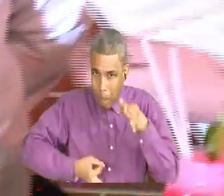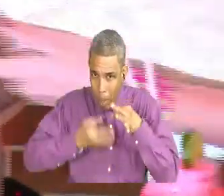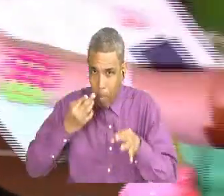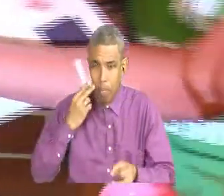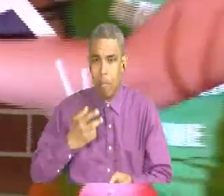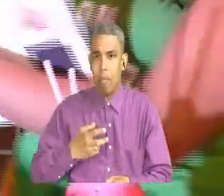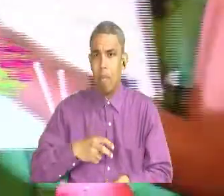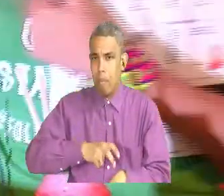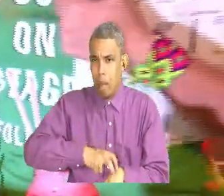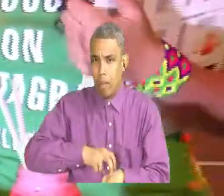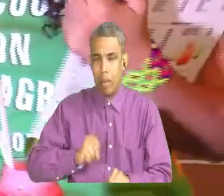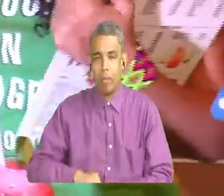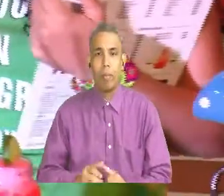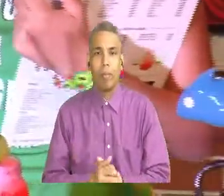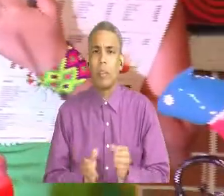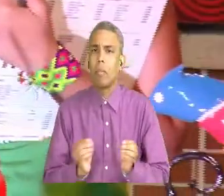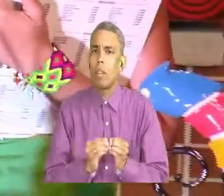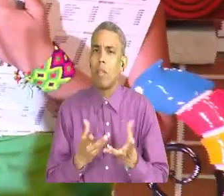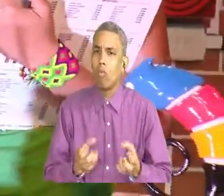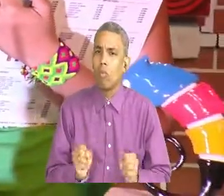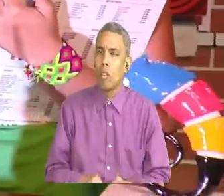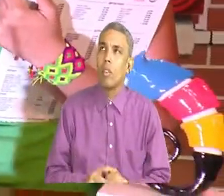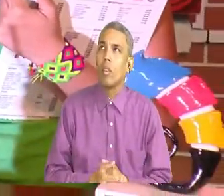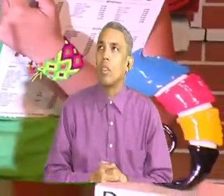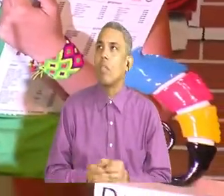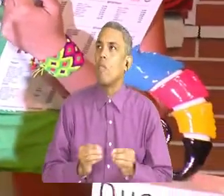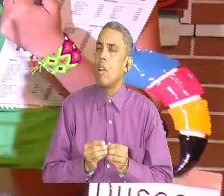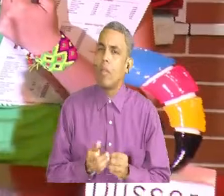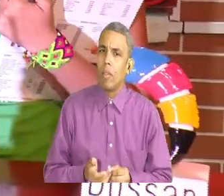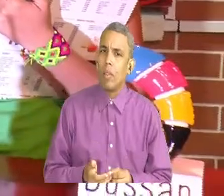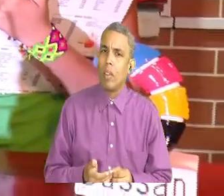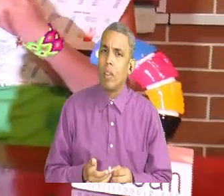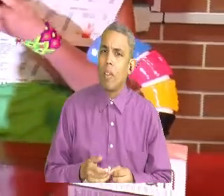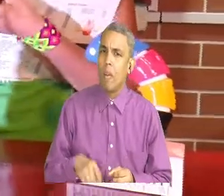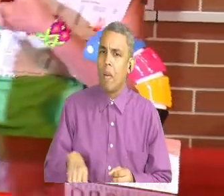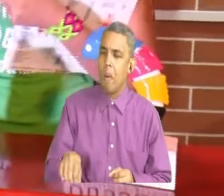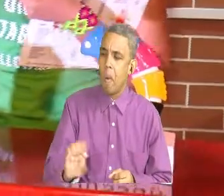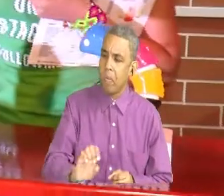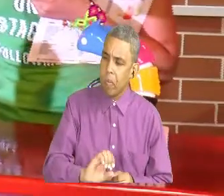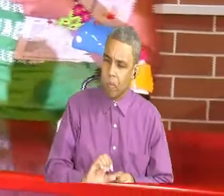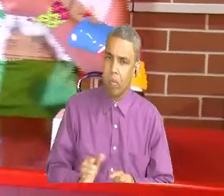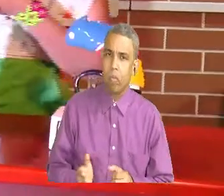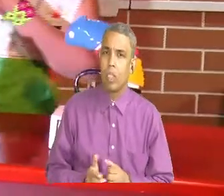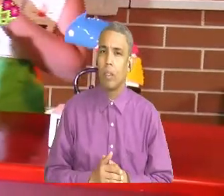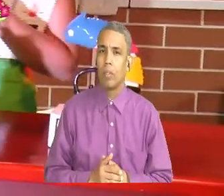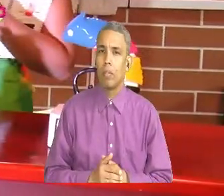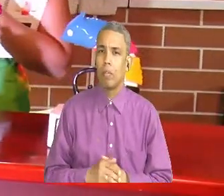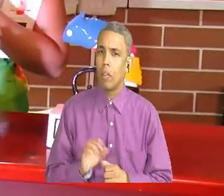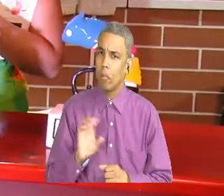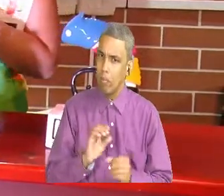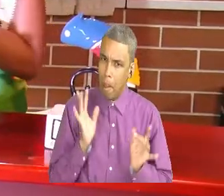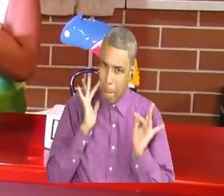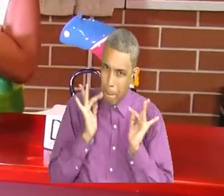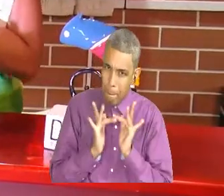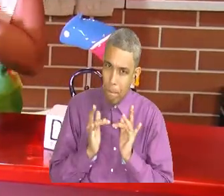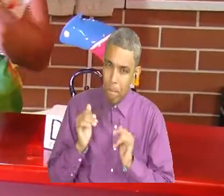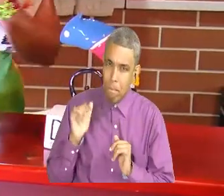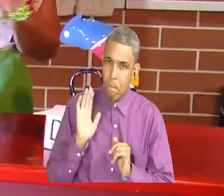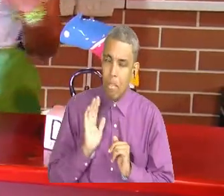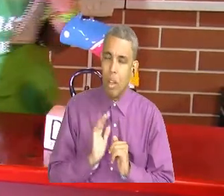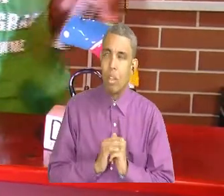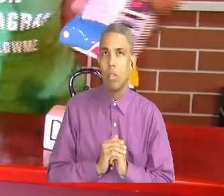puedo acompañar para comerme los casquitos de papa? Con tártara, o sea, el exquisito de nuestra casa. Claro